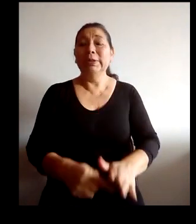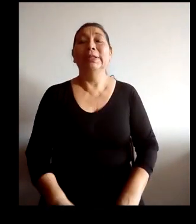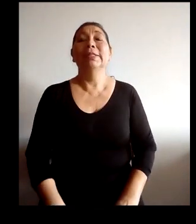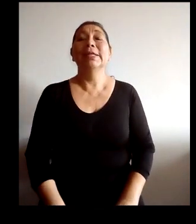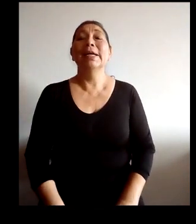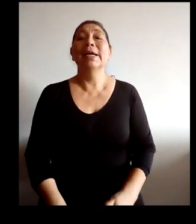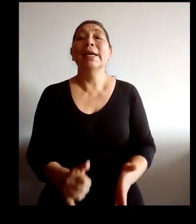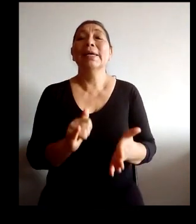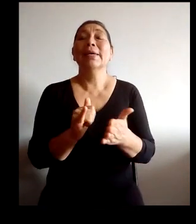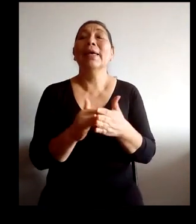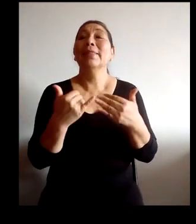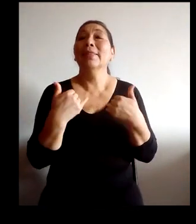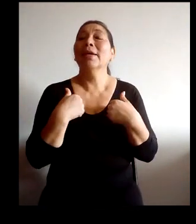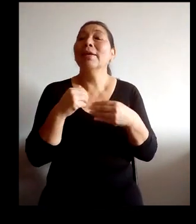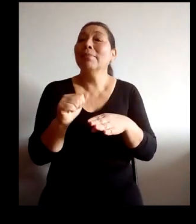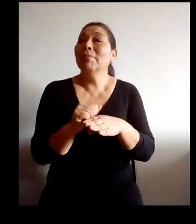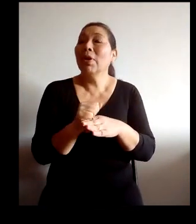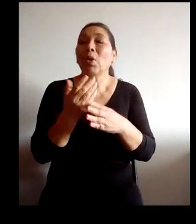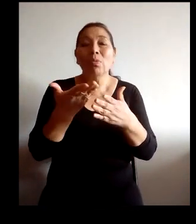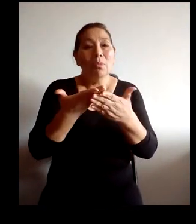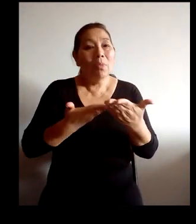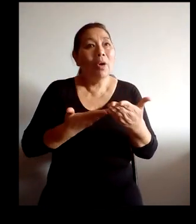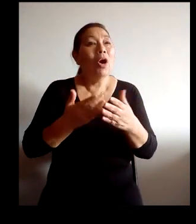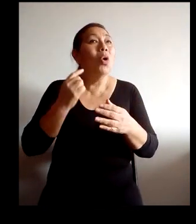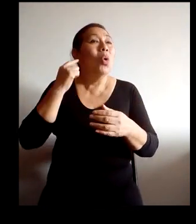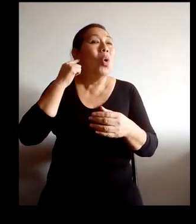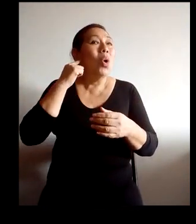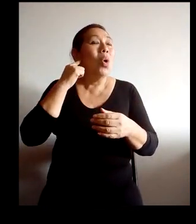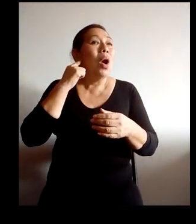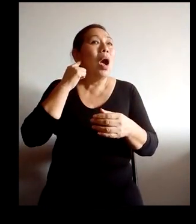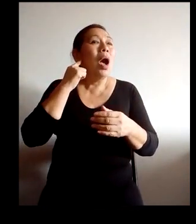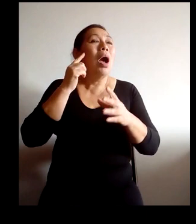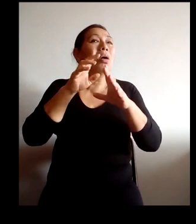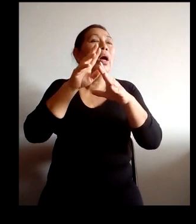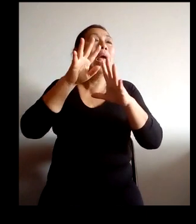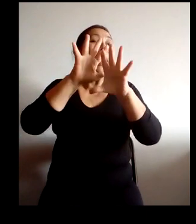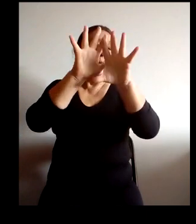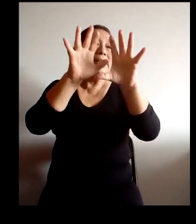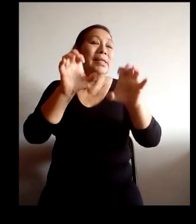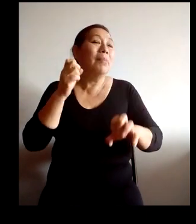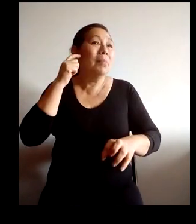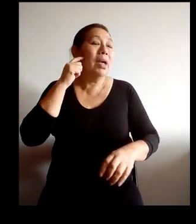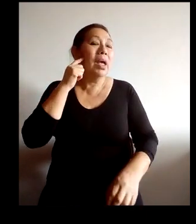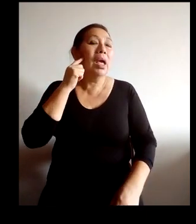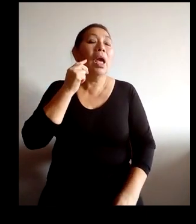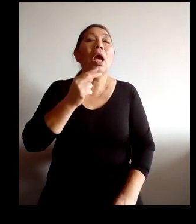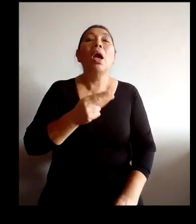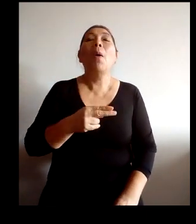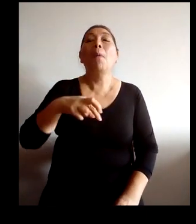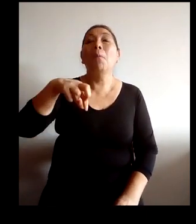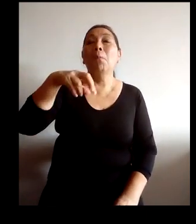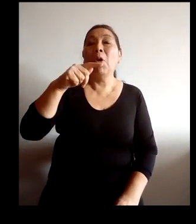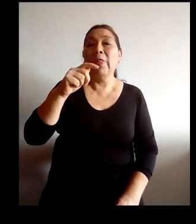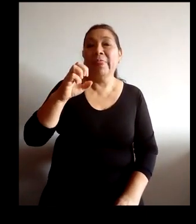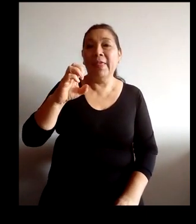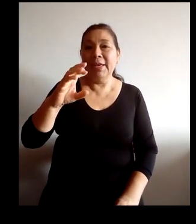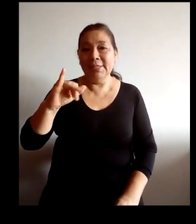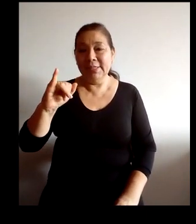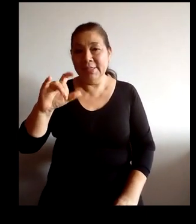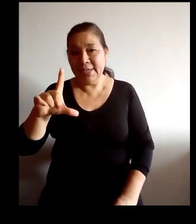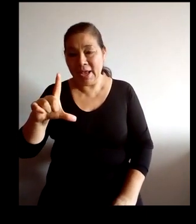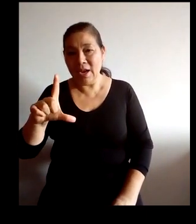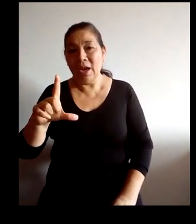deben complementar la realización de 2 audiometrías. En el presente caso de la revisión del expediente, ustedes podrán apreciar que a